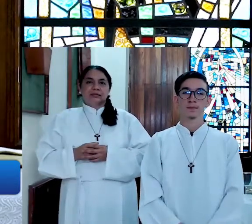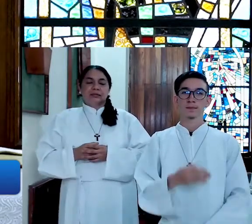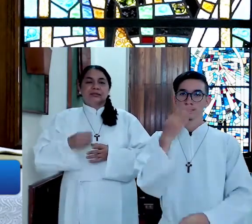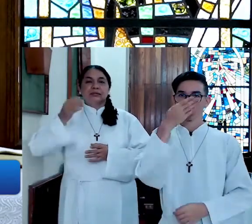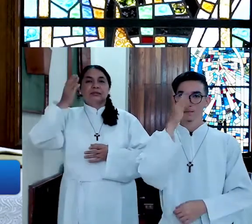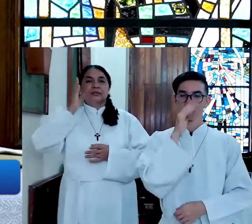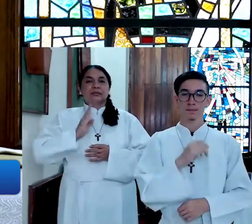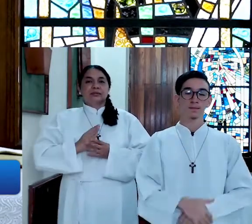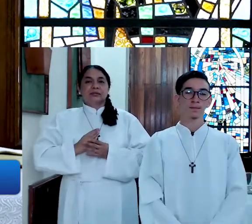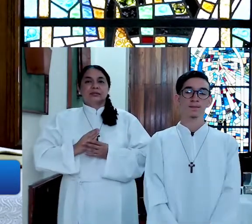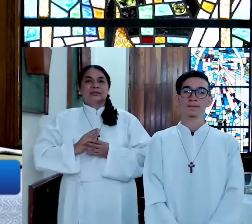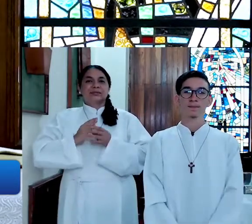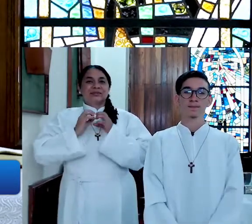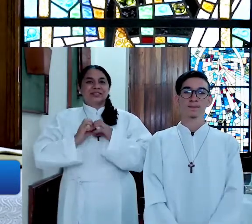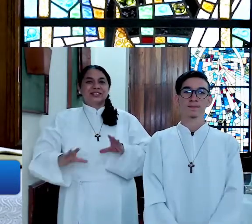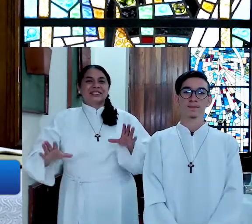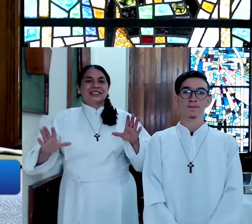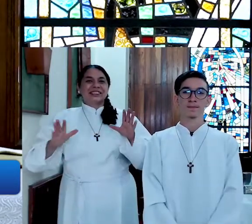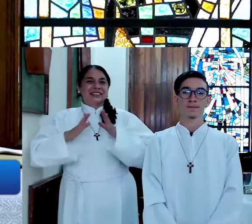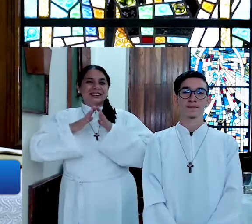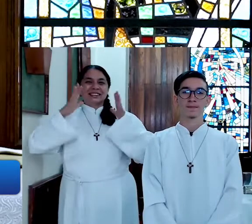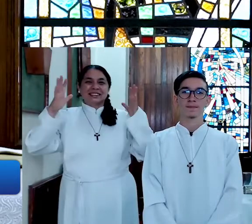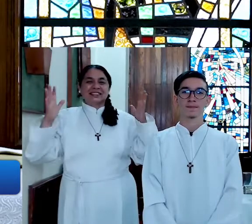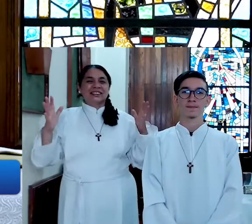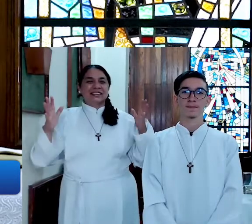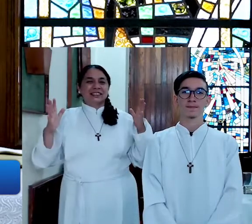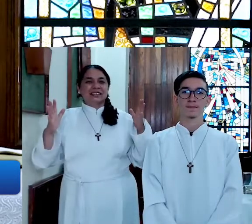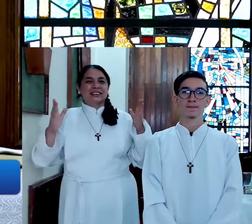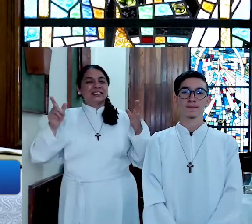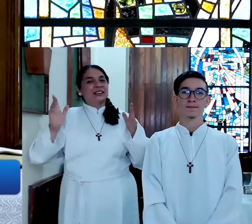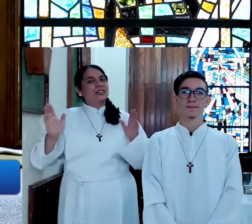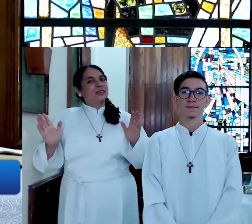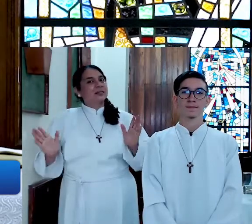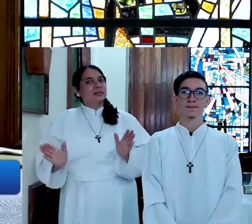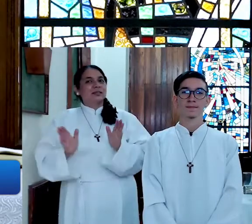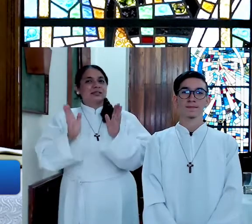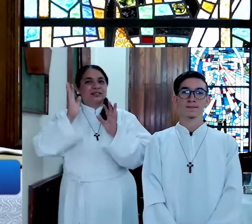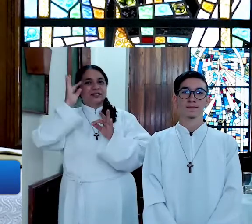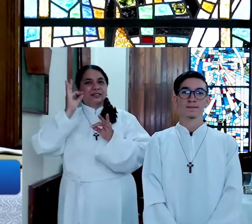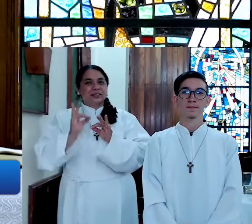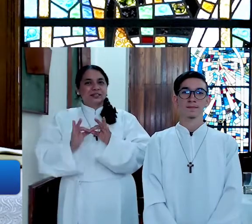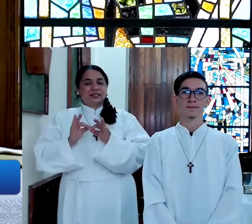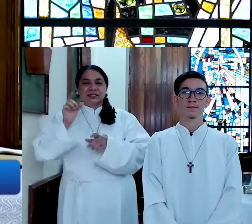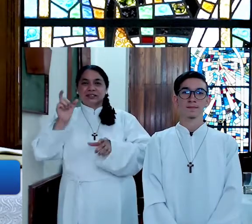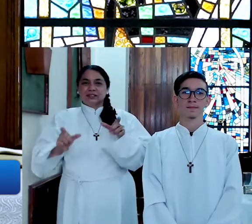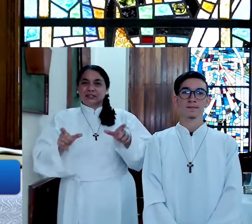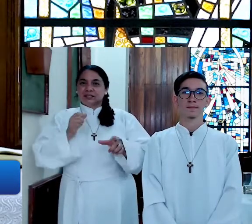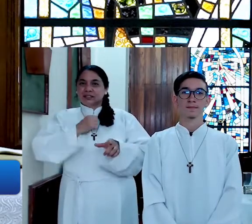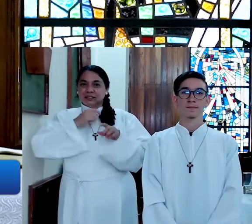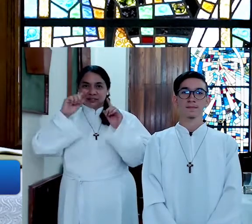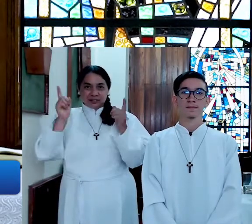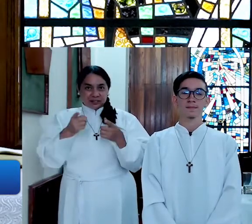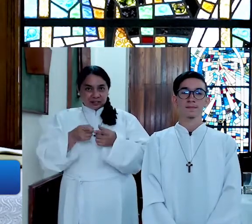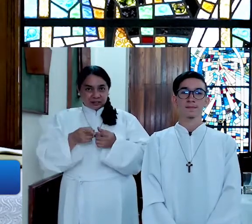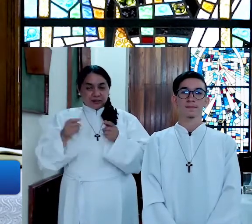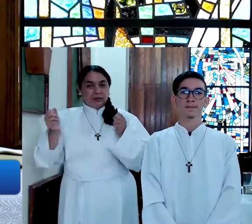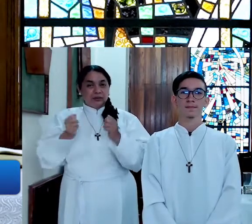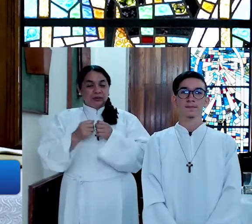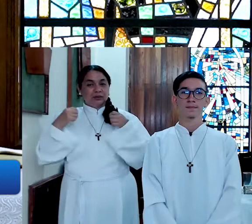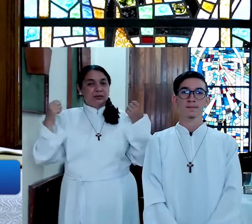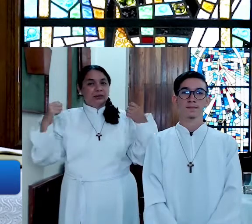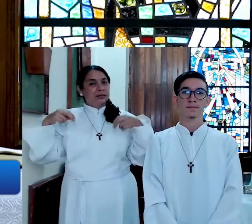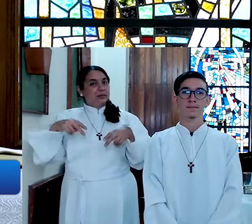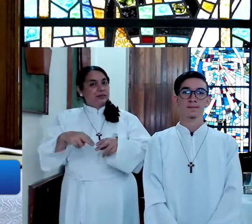Dios de misericordia infinita, que reanimas la fe de tu pueblo santo con la celebración